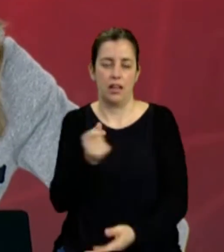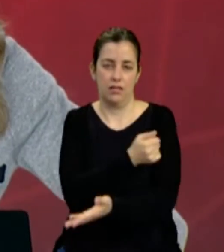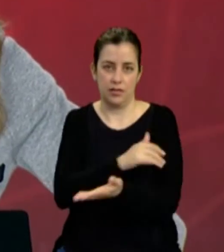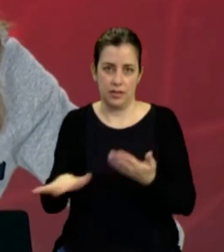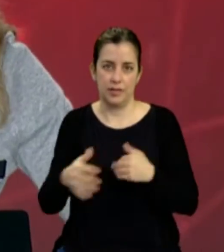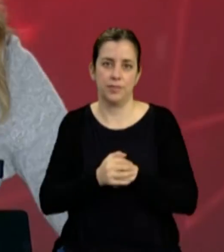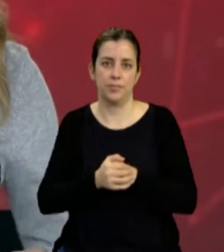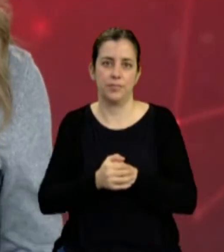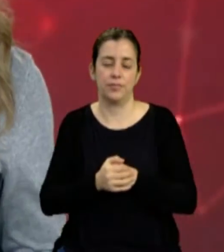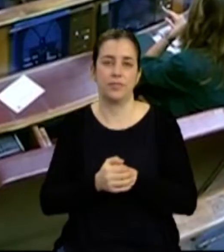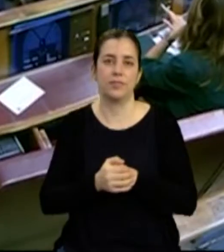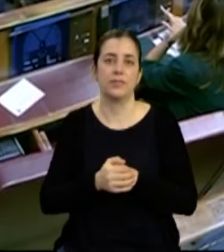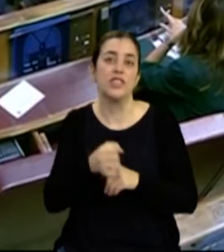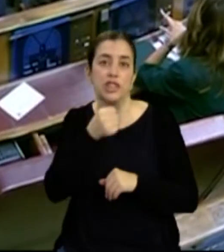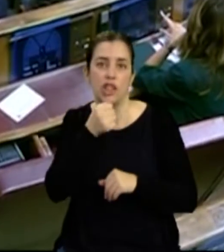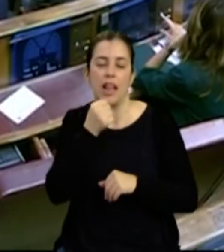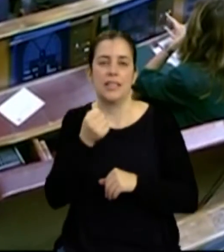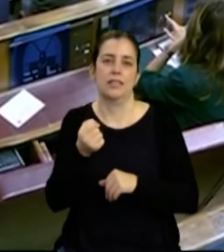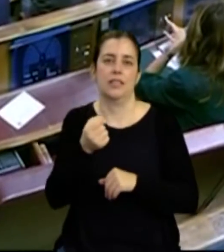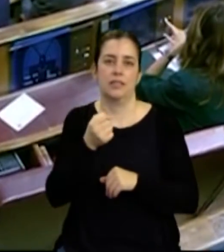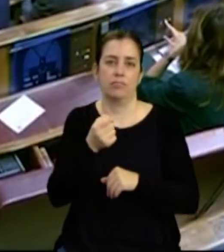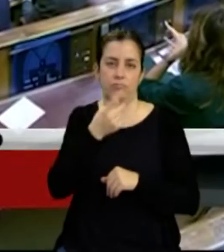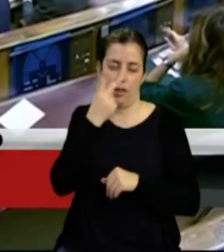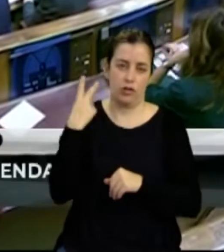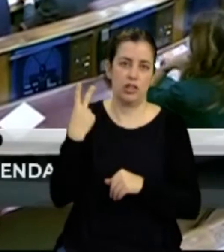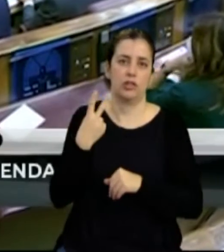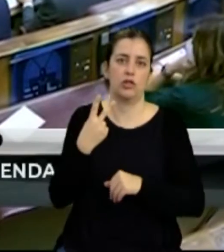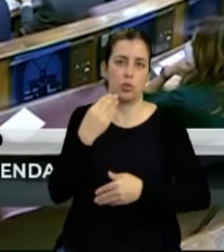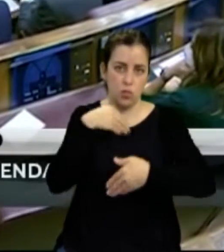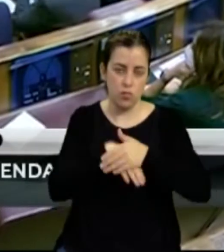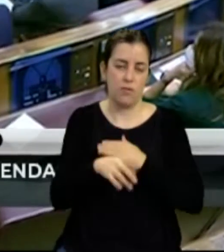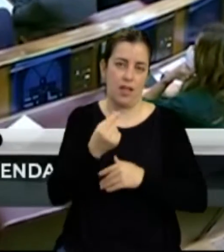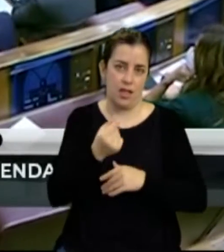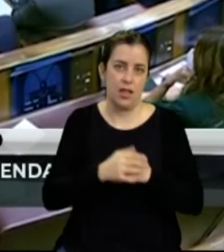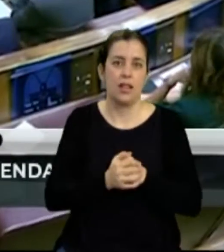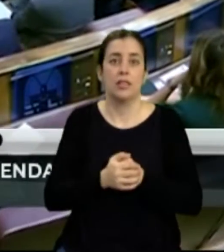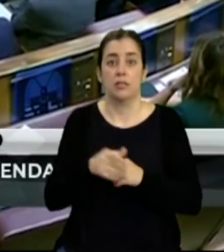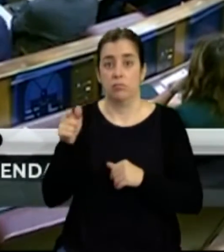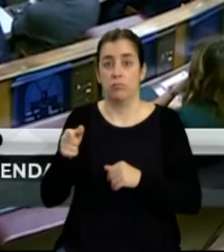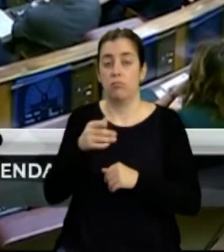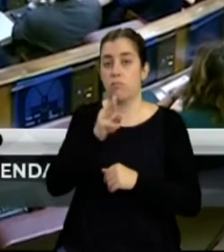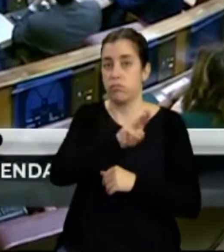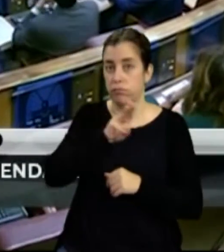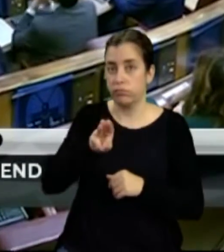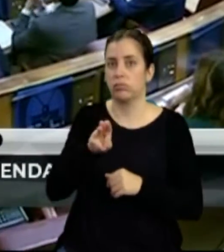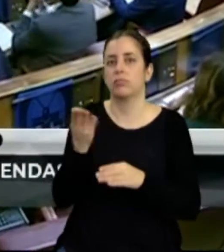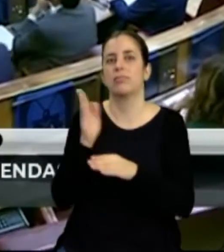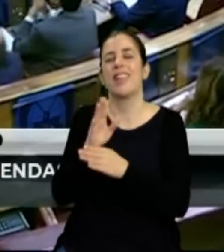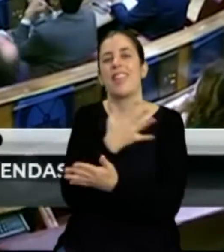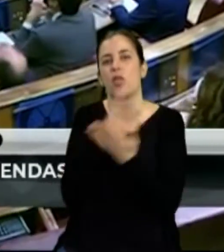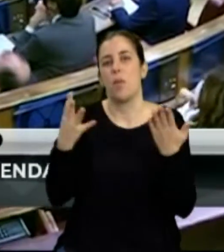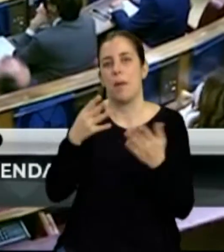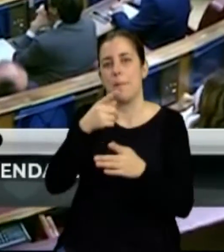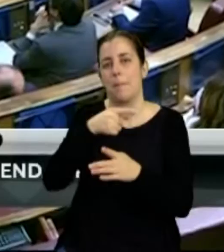cuentas de 2018 una partida de 12 millones. El Partido Popular, por su parte, ha presentado otra enmienda por valor de 19 millones y medio para que